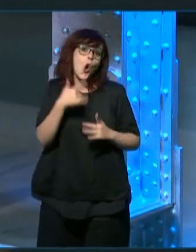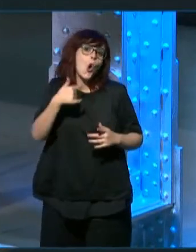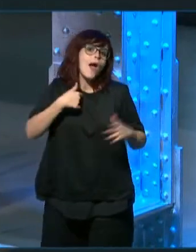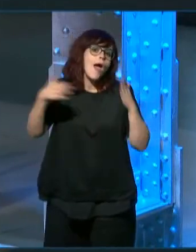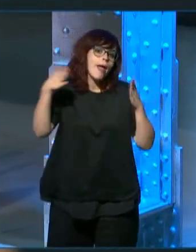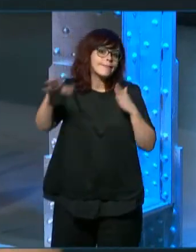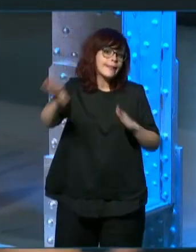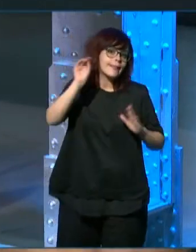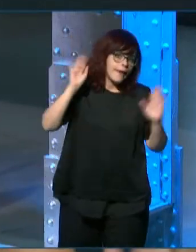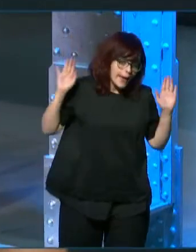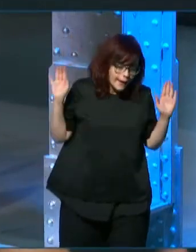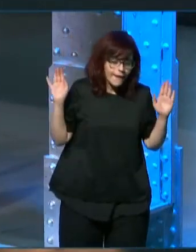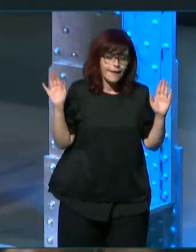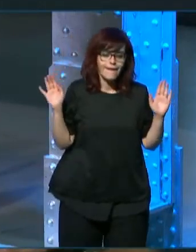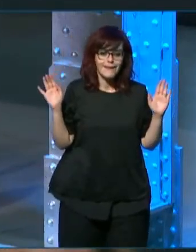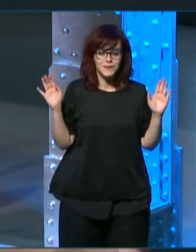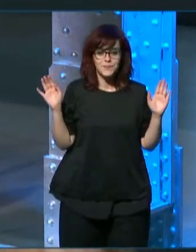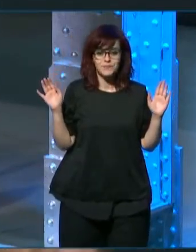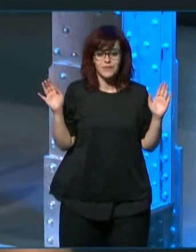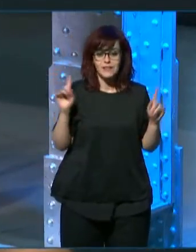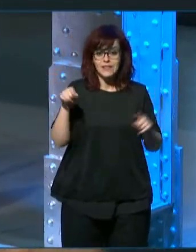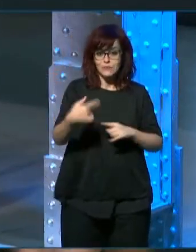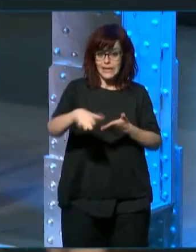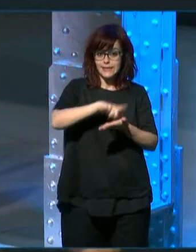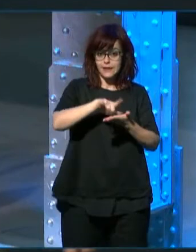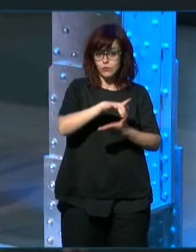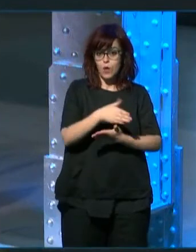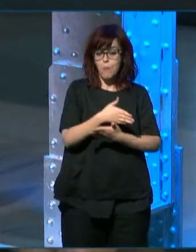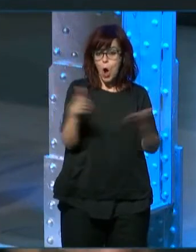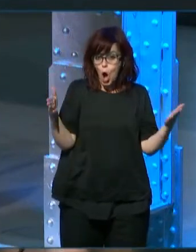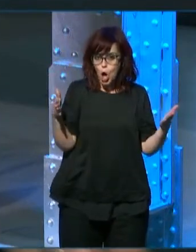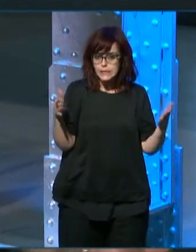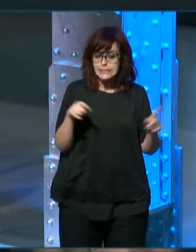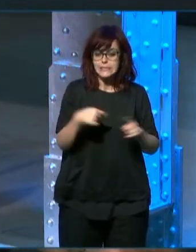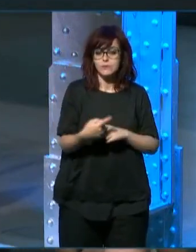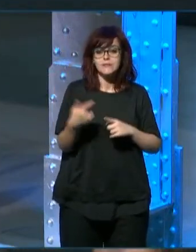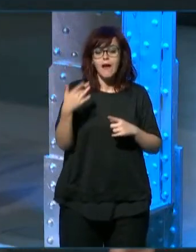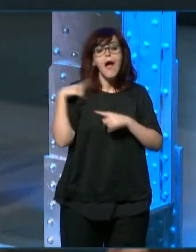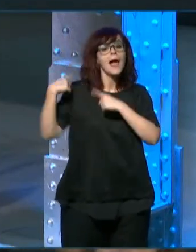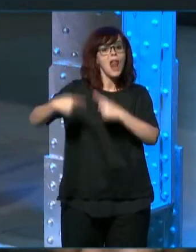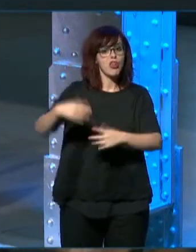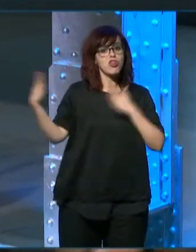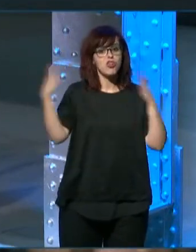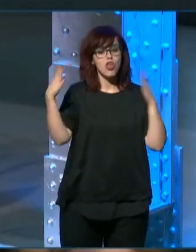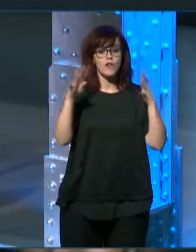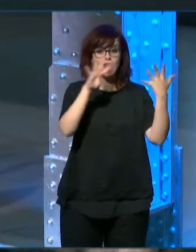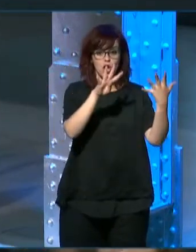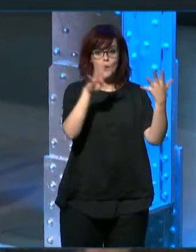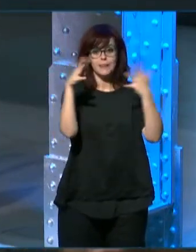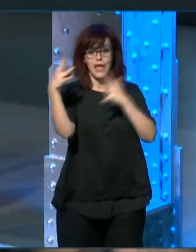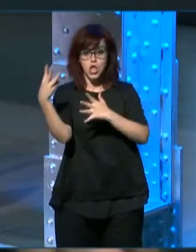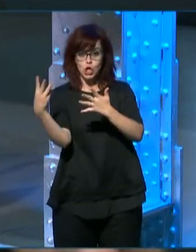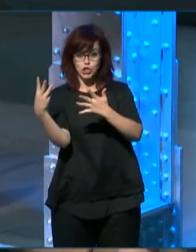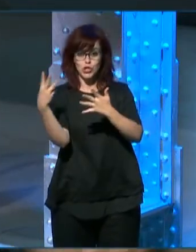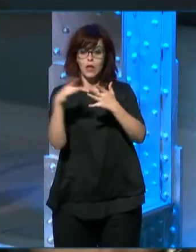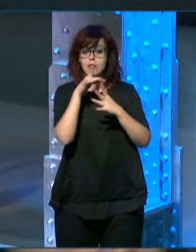física del escritor. Claro, luego ingresas en la literatura española y ya te encuentras con la generación del 98, con Baroja y Azorín, que ya